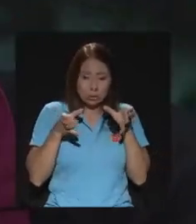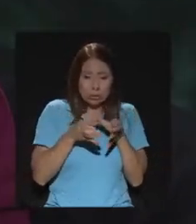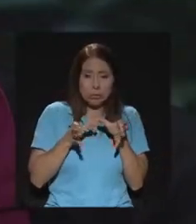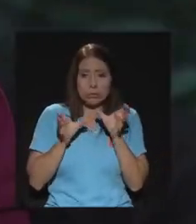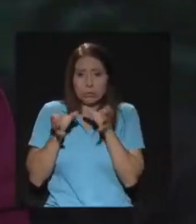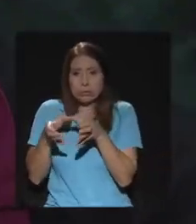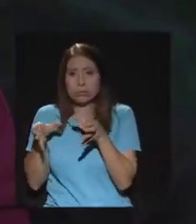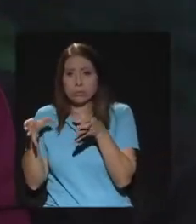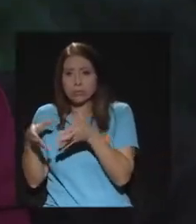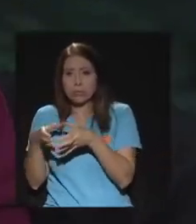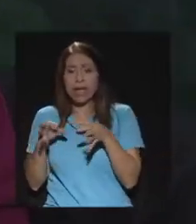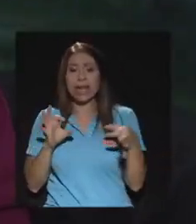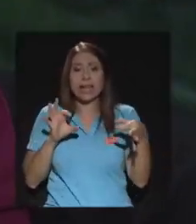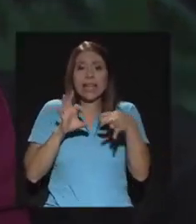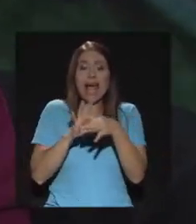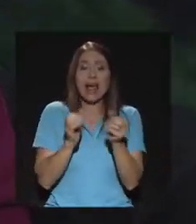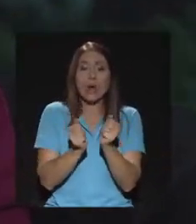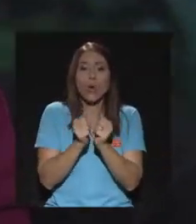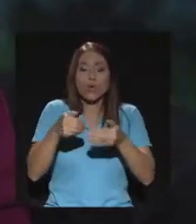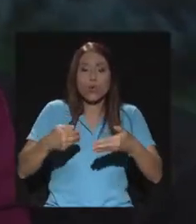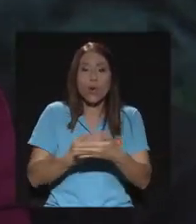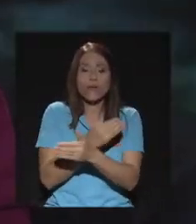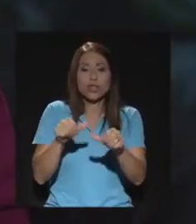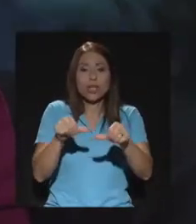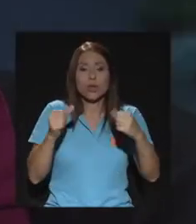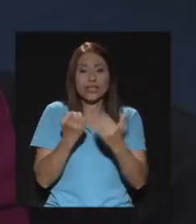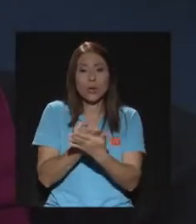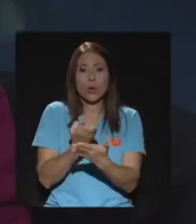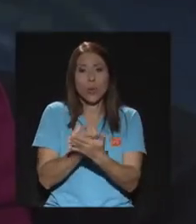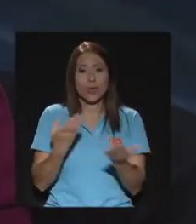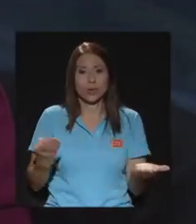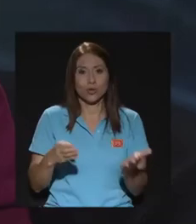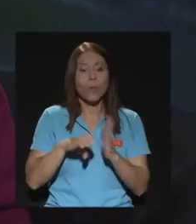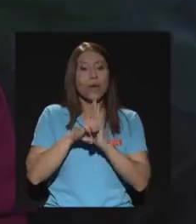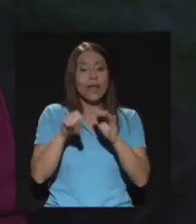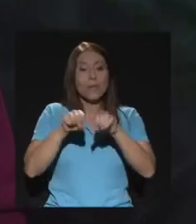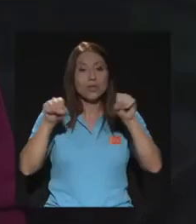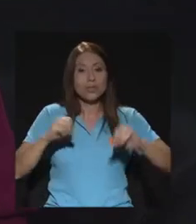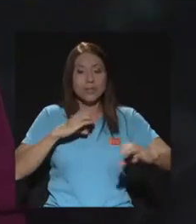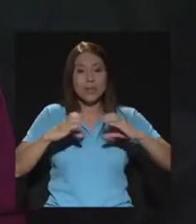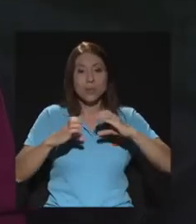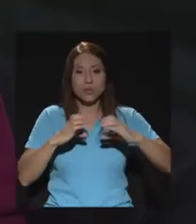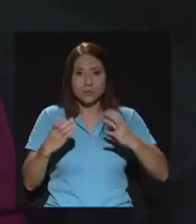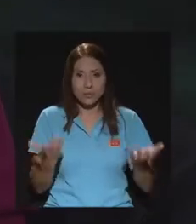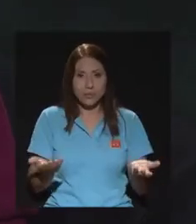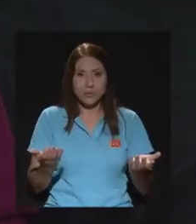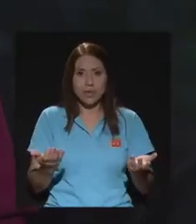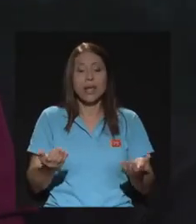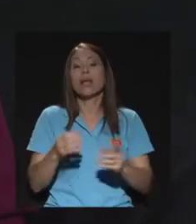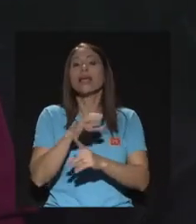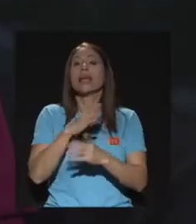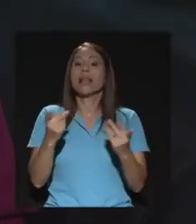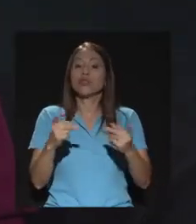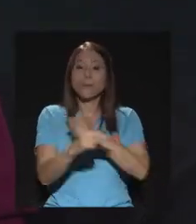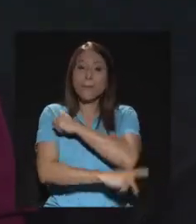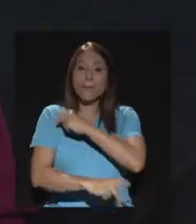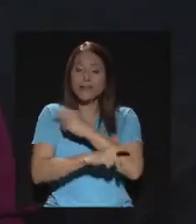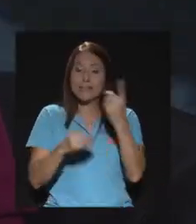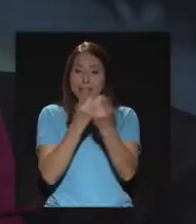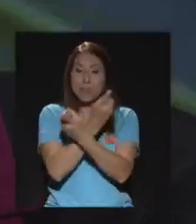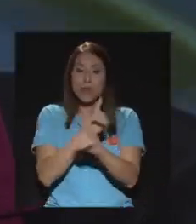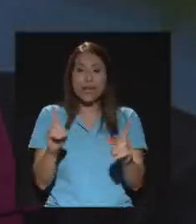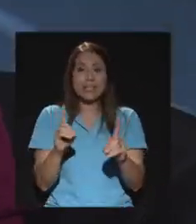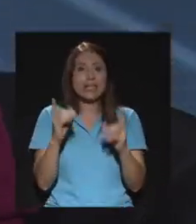a nuevos sectores económicos, por ejemplo, de las telecomunicaciones. Es una preocupación para las sociedades democráticas